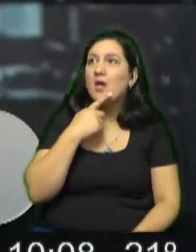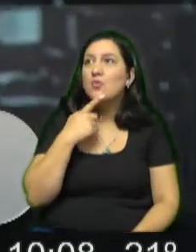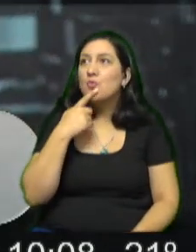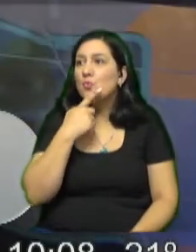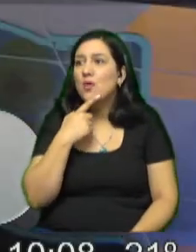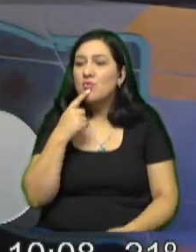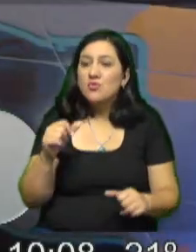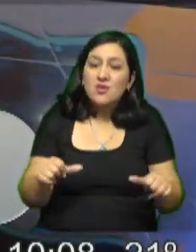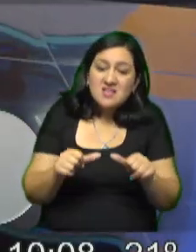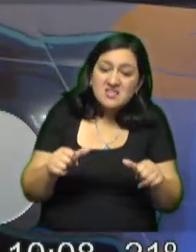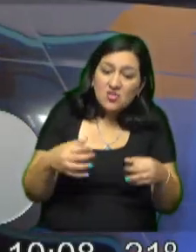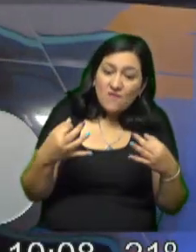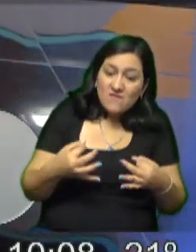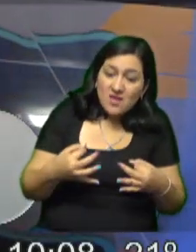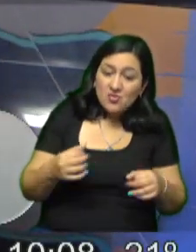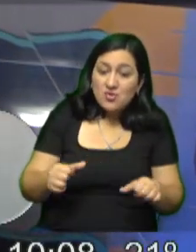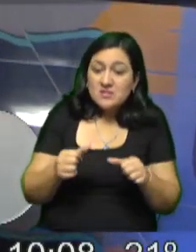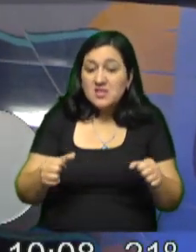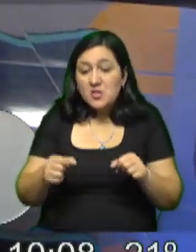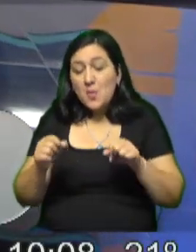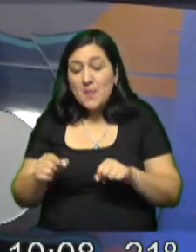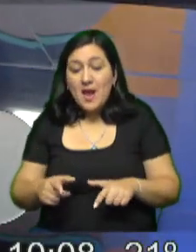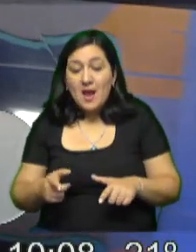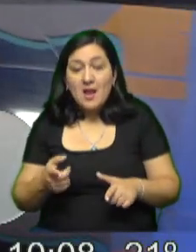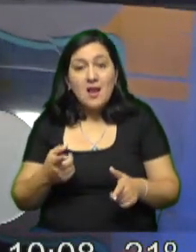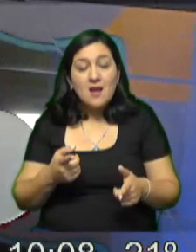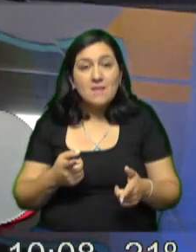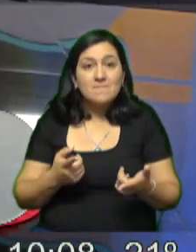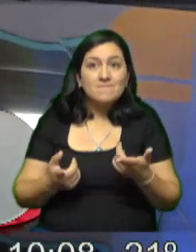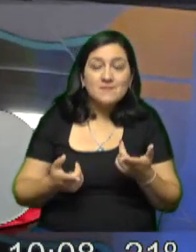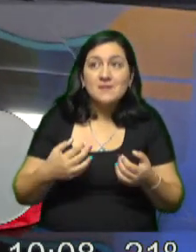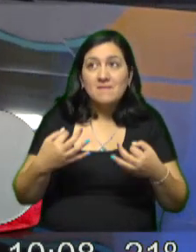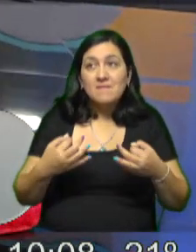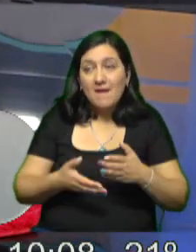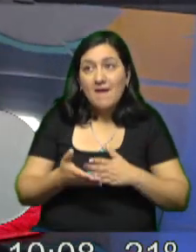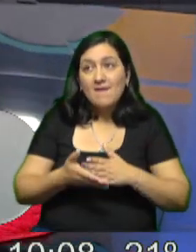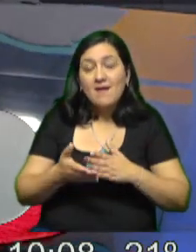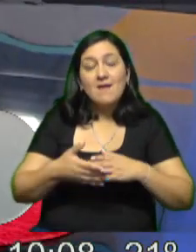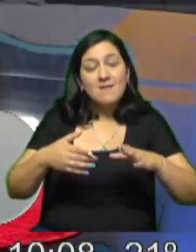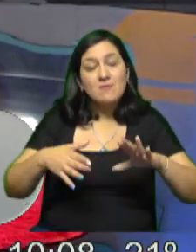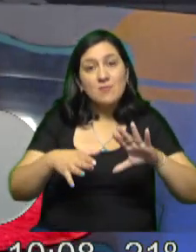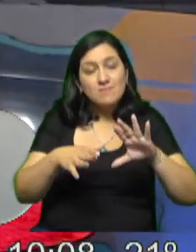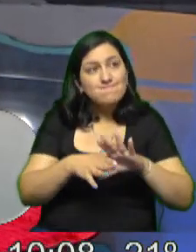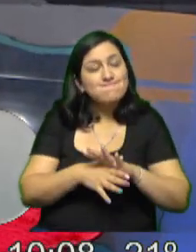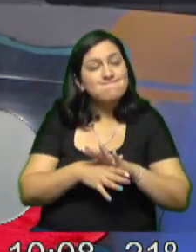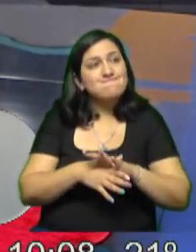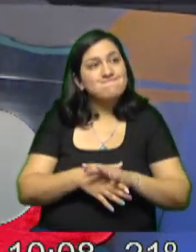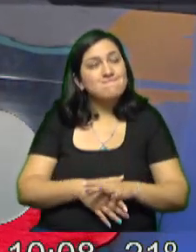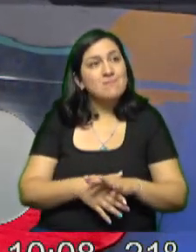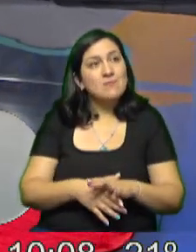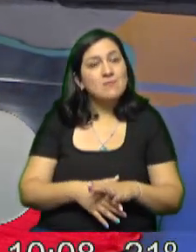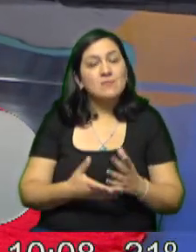está en lo cierto, si tu camino es el correcto. Si le estás invocando a tus pautas artísticas,